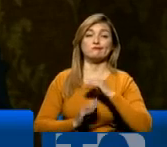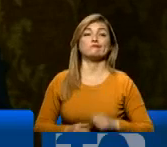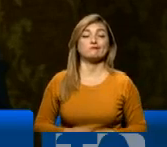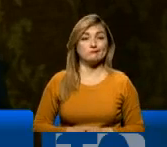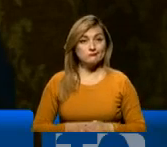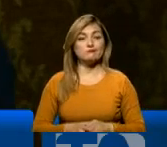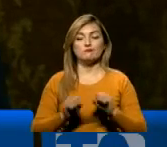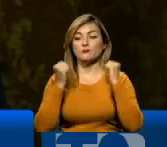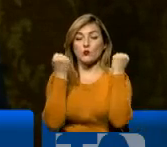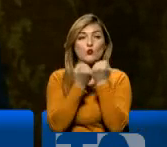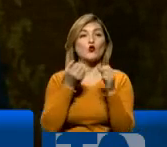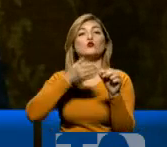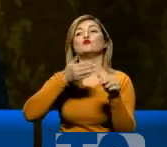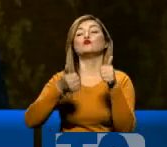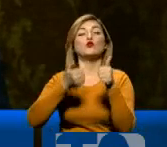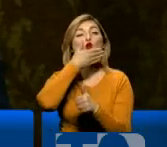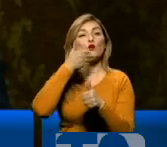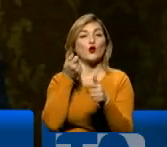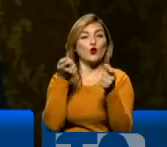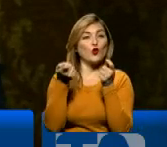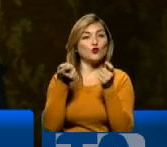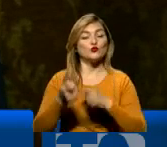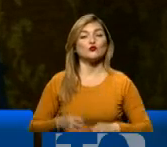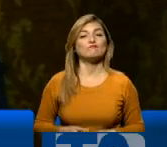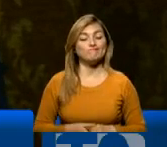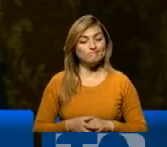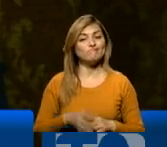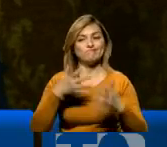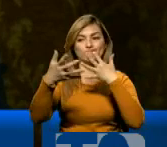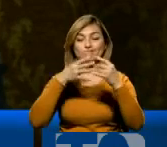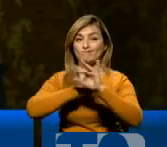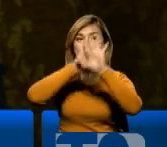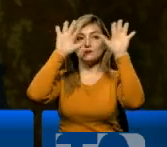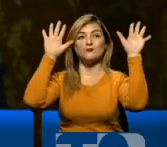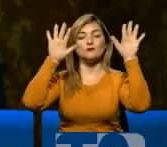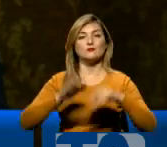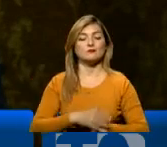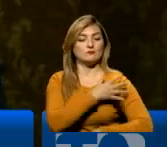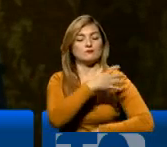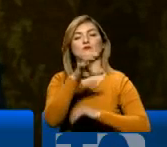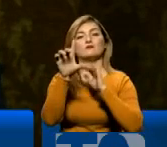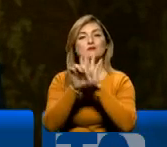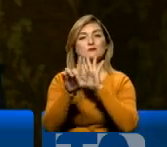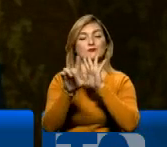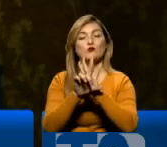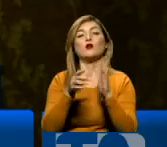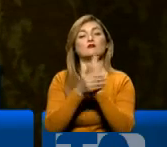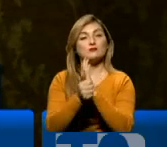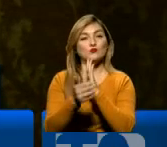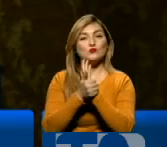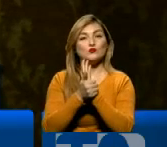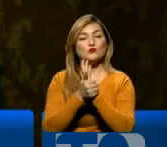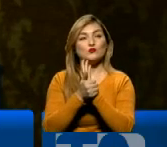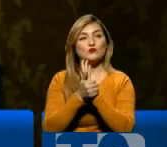una sociedad. Nuestro propósito es mejorar los controles, aumentar la transparencia, robustecer las leyes e invertir en capacitación